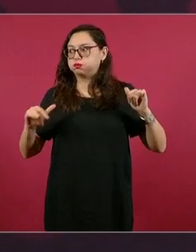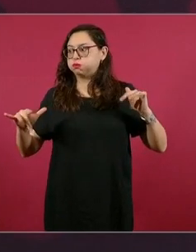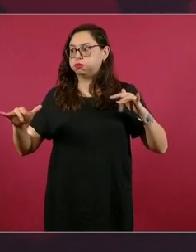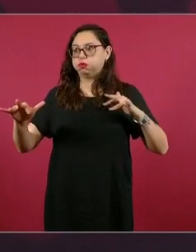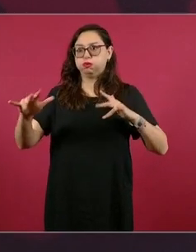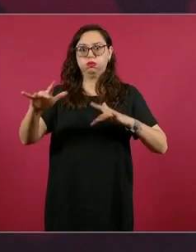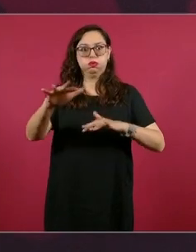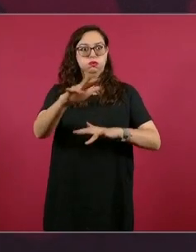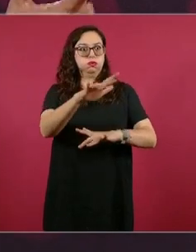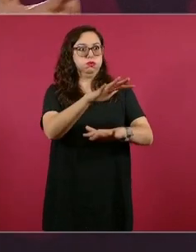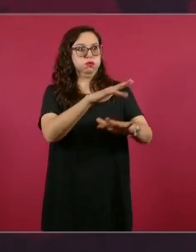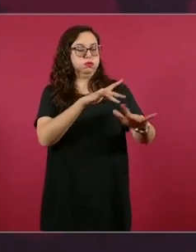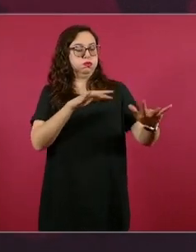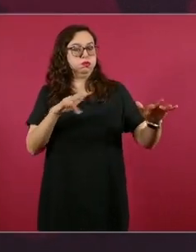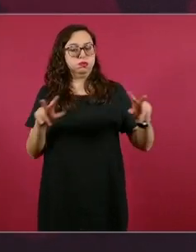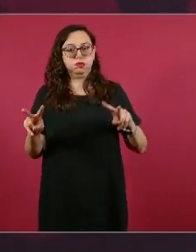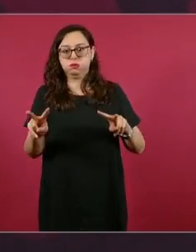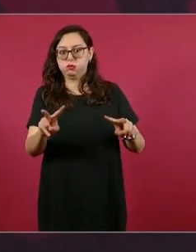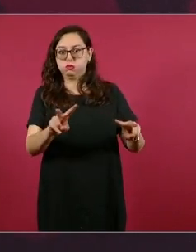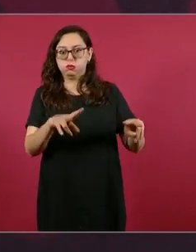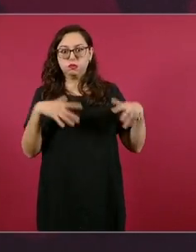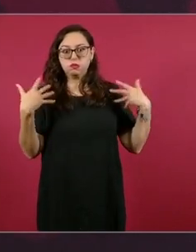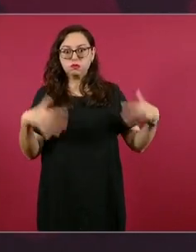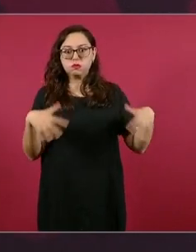extraordinario, muy